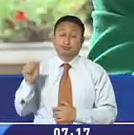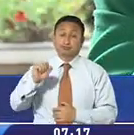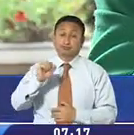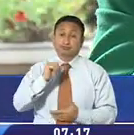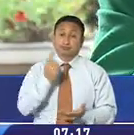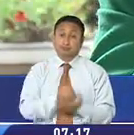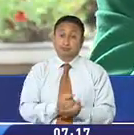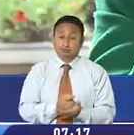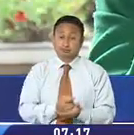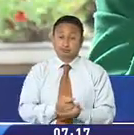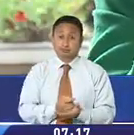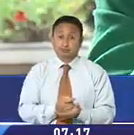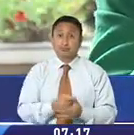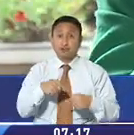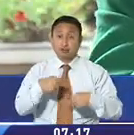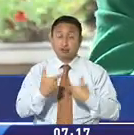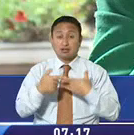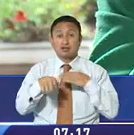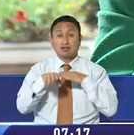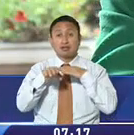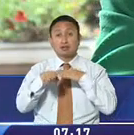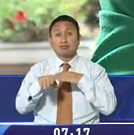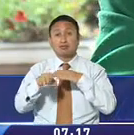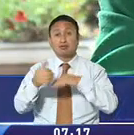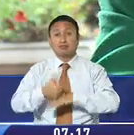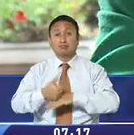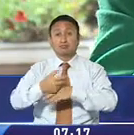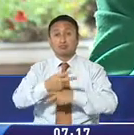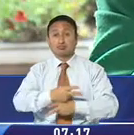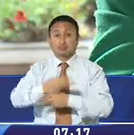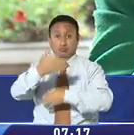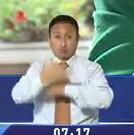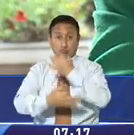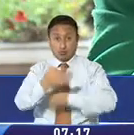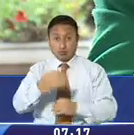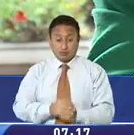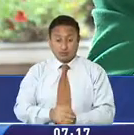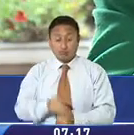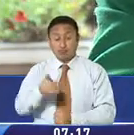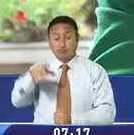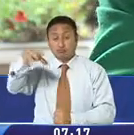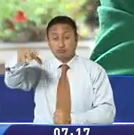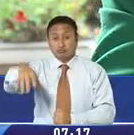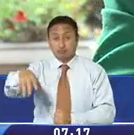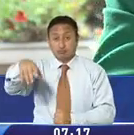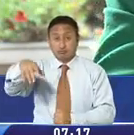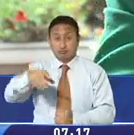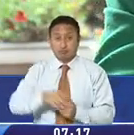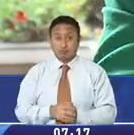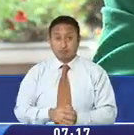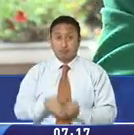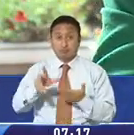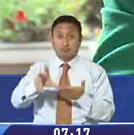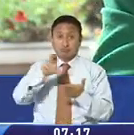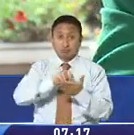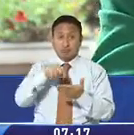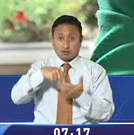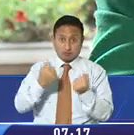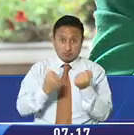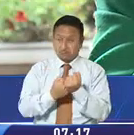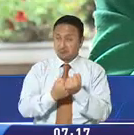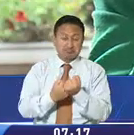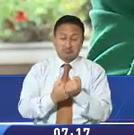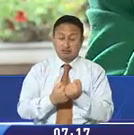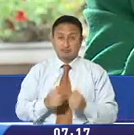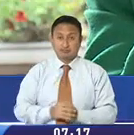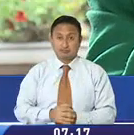no tenemos el respaldo de la judicatura, ubicada específicamente en la provincia del Napo. Y como